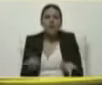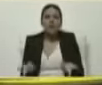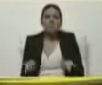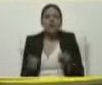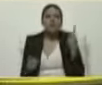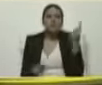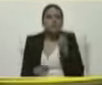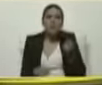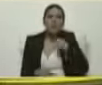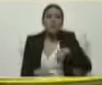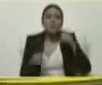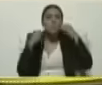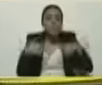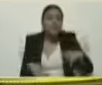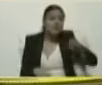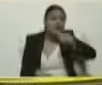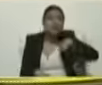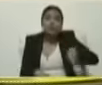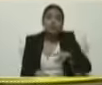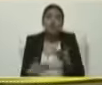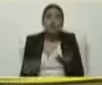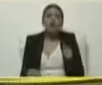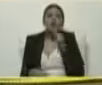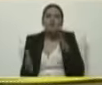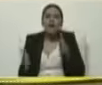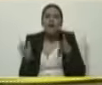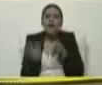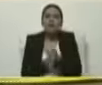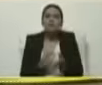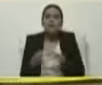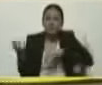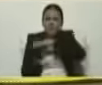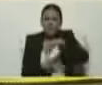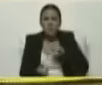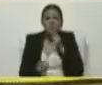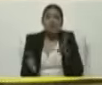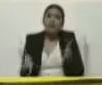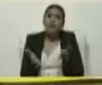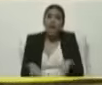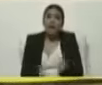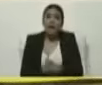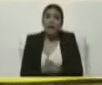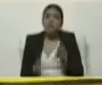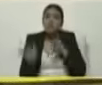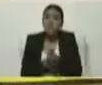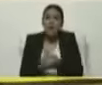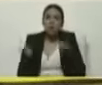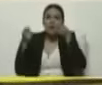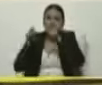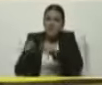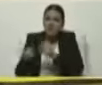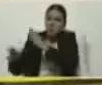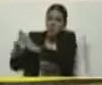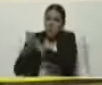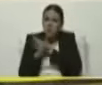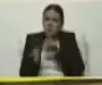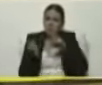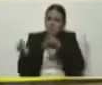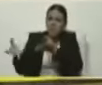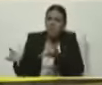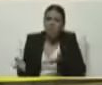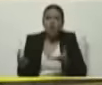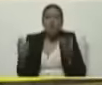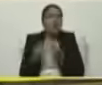donde perdemos todo. Porque ¿quién ha ganado con ese conflicto? Con sanciones, con guarimba,